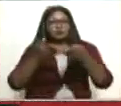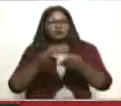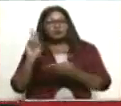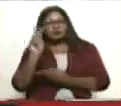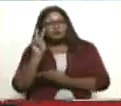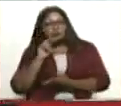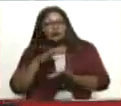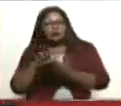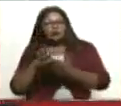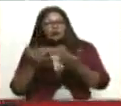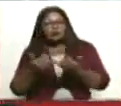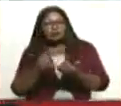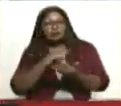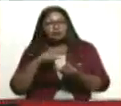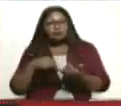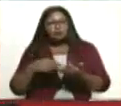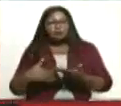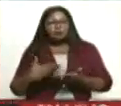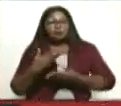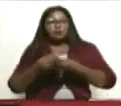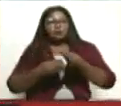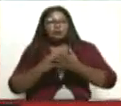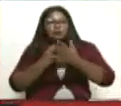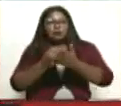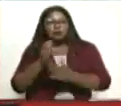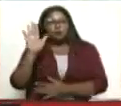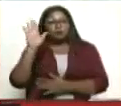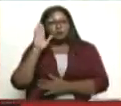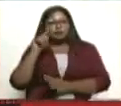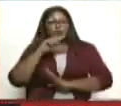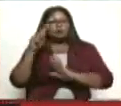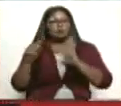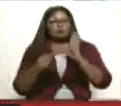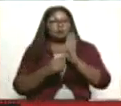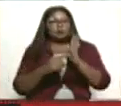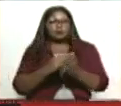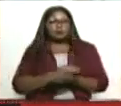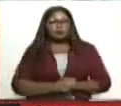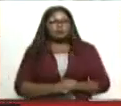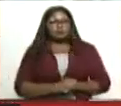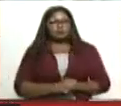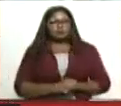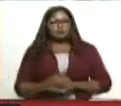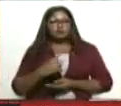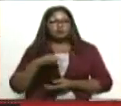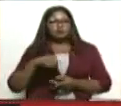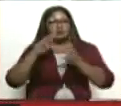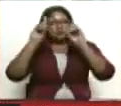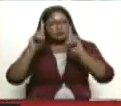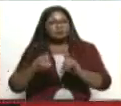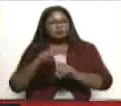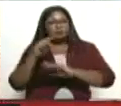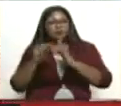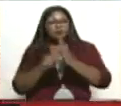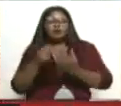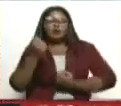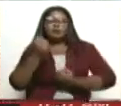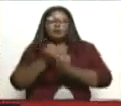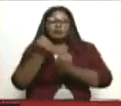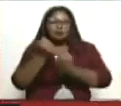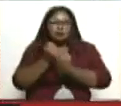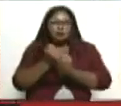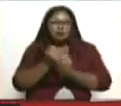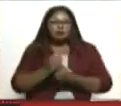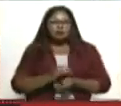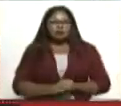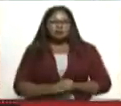garante, está plenamente comprometido y decidido a apoyar,